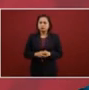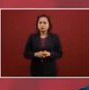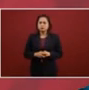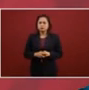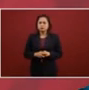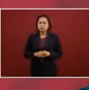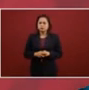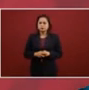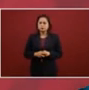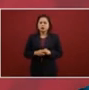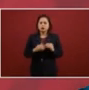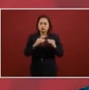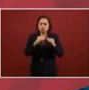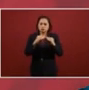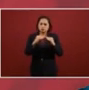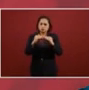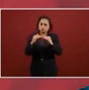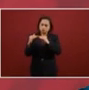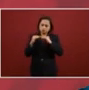No,